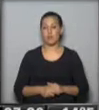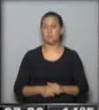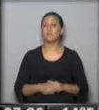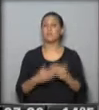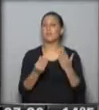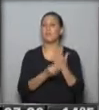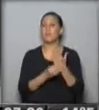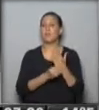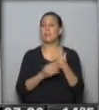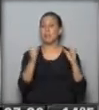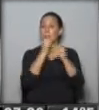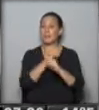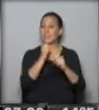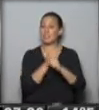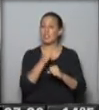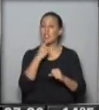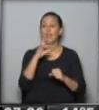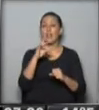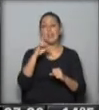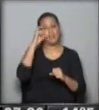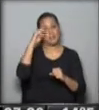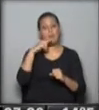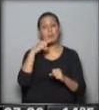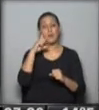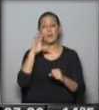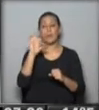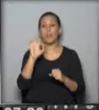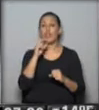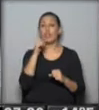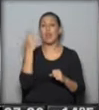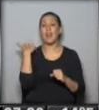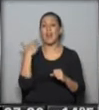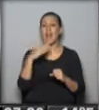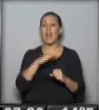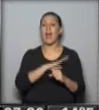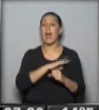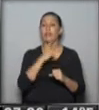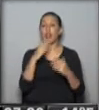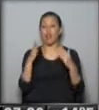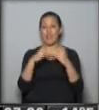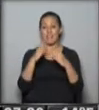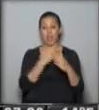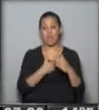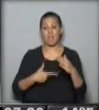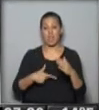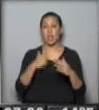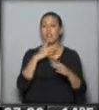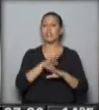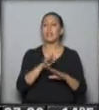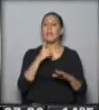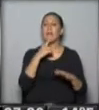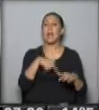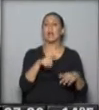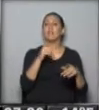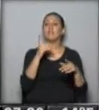El ministro de Planificación Federal, Julio De Vido, y en el marco de un acto ayer en Casa de Gobierno, donde se firmaron convenios para obras para